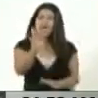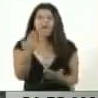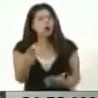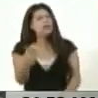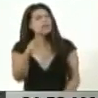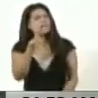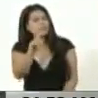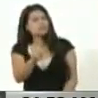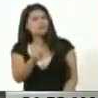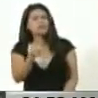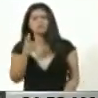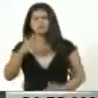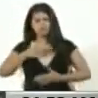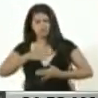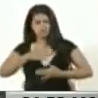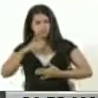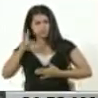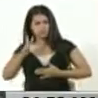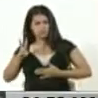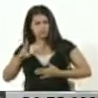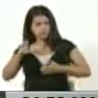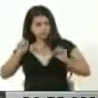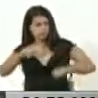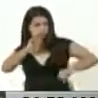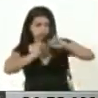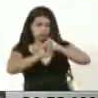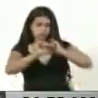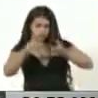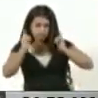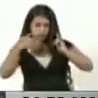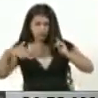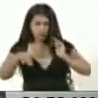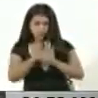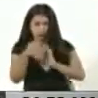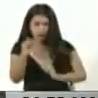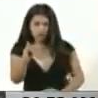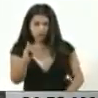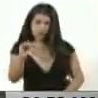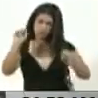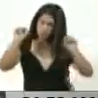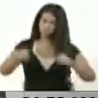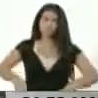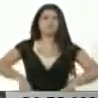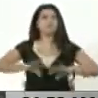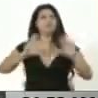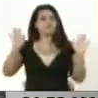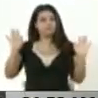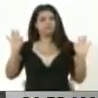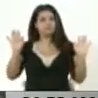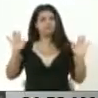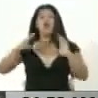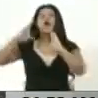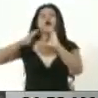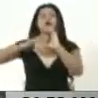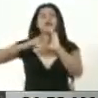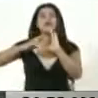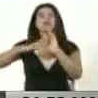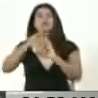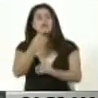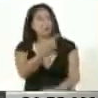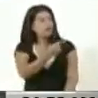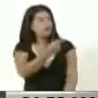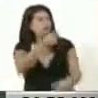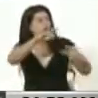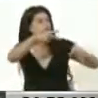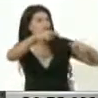a defenderse de eso. Y lo que está haciendo, lo que hizo ahorita Conatel, es simplemente la defensa de un país, de una nación soberana contra lo que